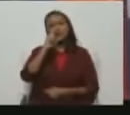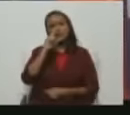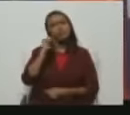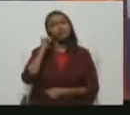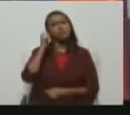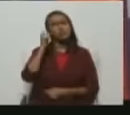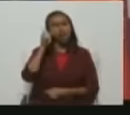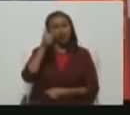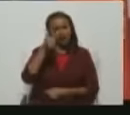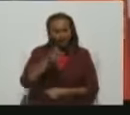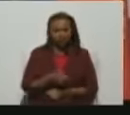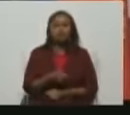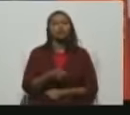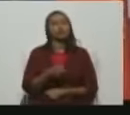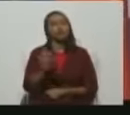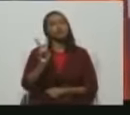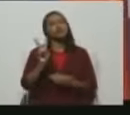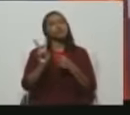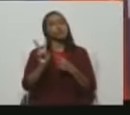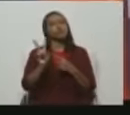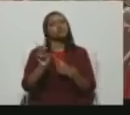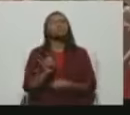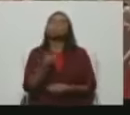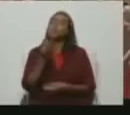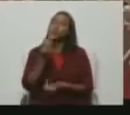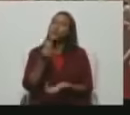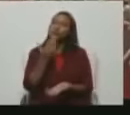muchísimas décadas más. Muchas gracias.